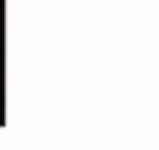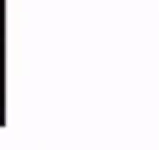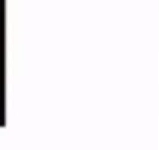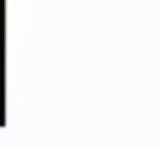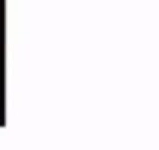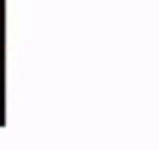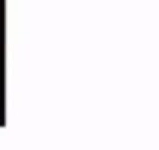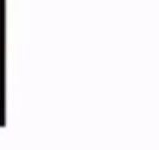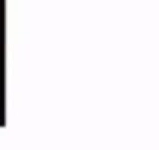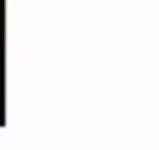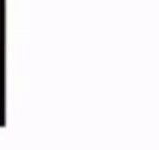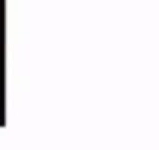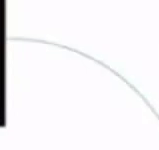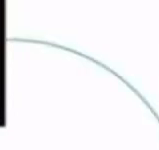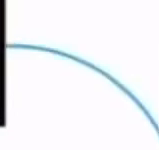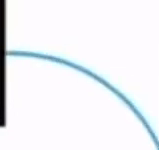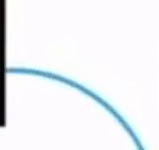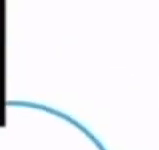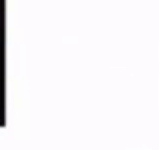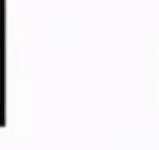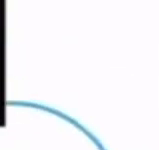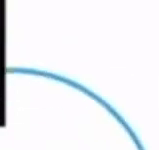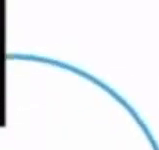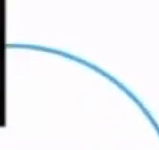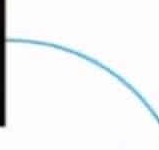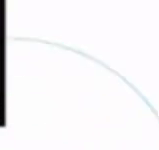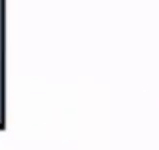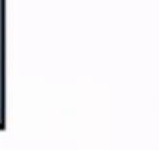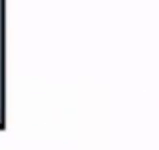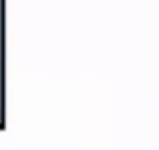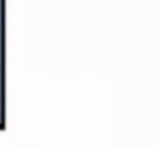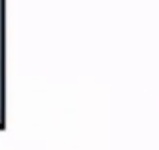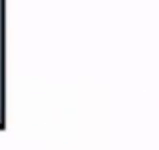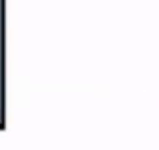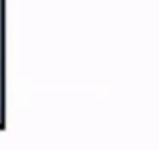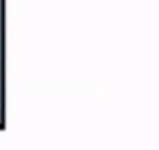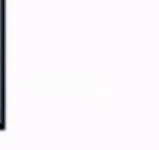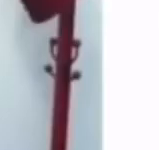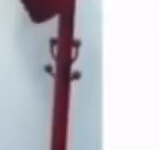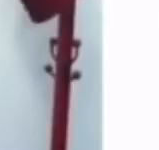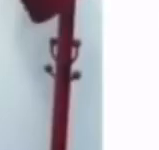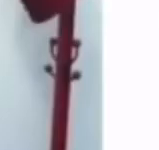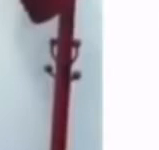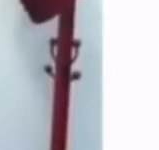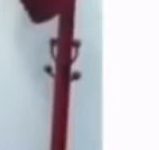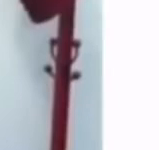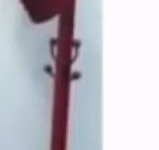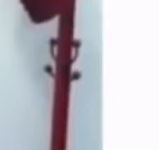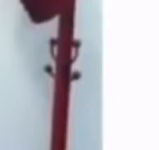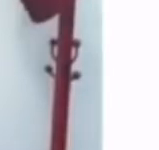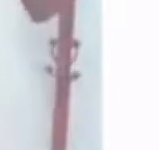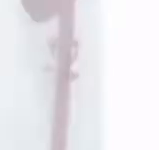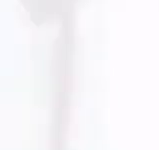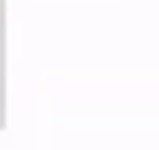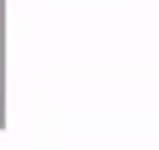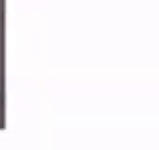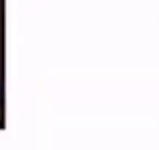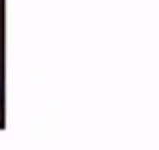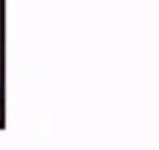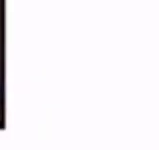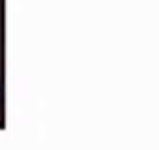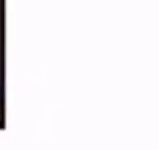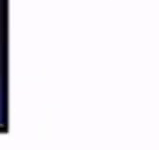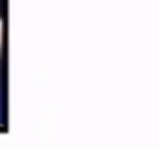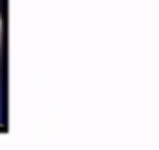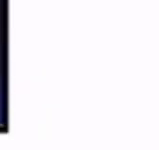a pensar diferente a los demás, a comportarse diferente a los demás. Me lo explicaste muy bien. Disfruta en compañía